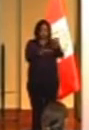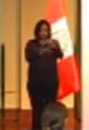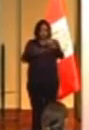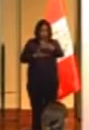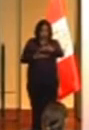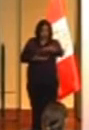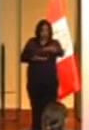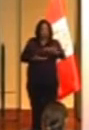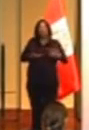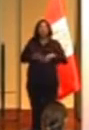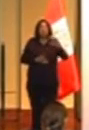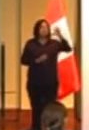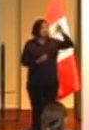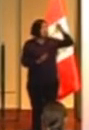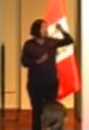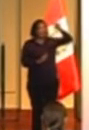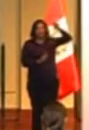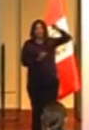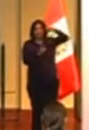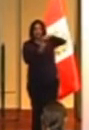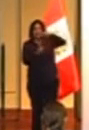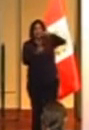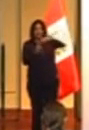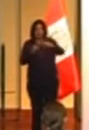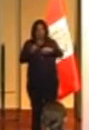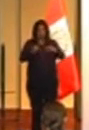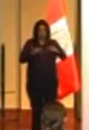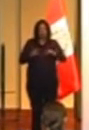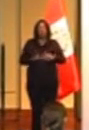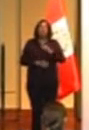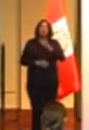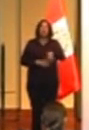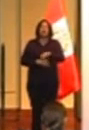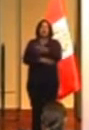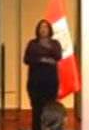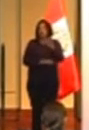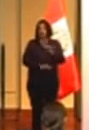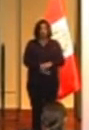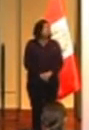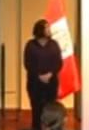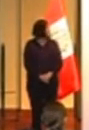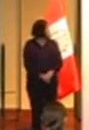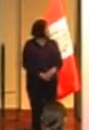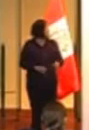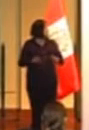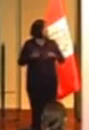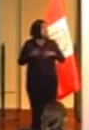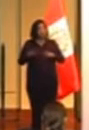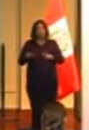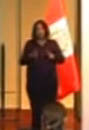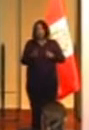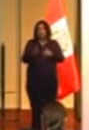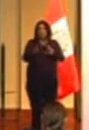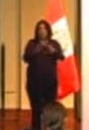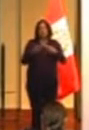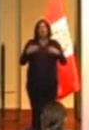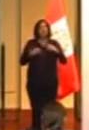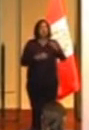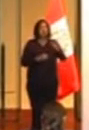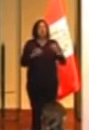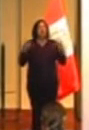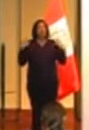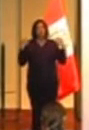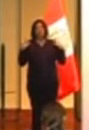integrado con las cámaras de seguridad, esto es lo que decía, también lo resaltó 90 segundos. Rutas saludables para buenos hábitos de la Gerencia de